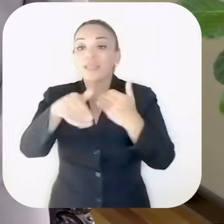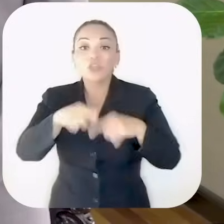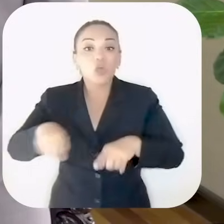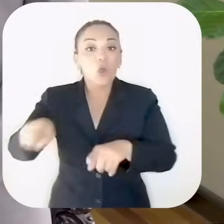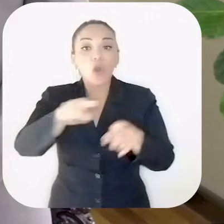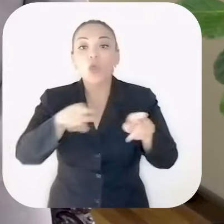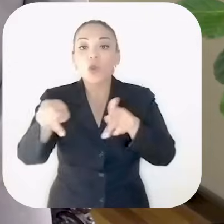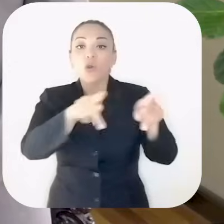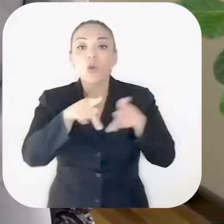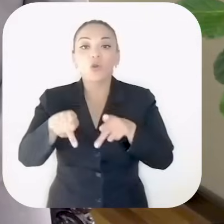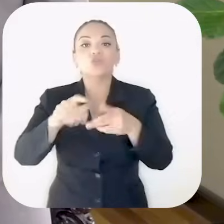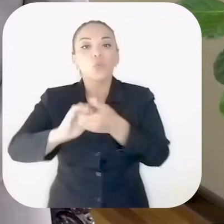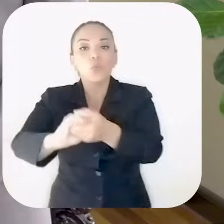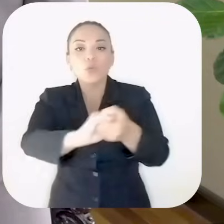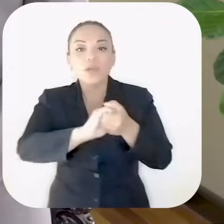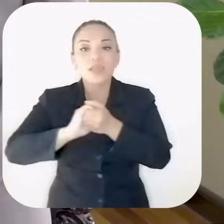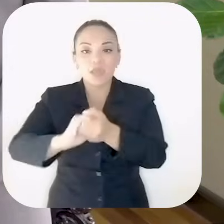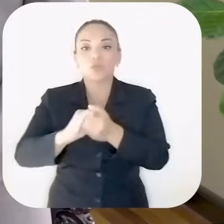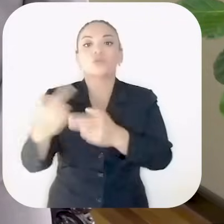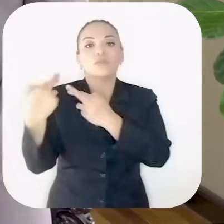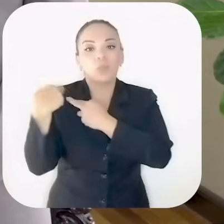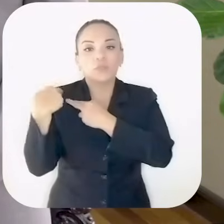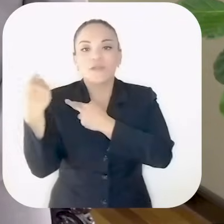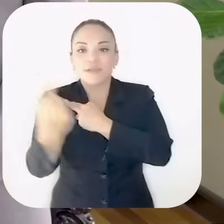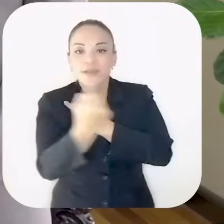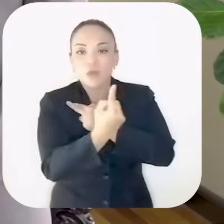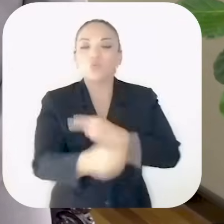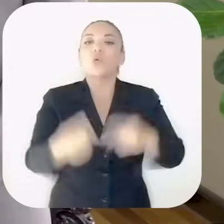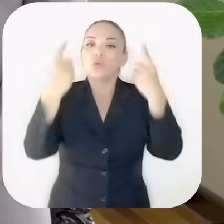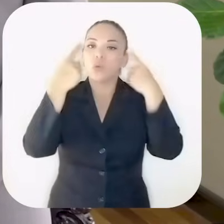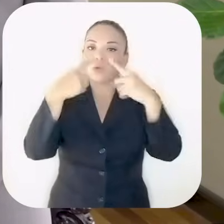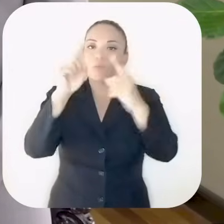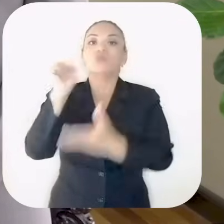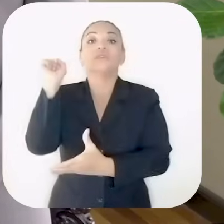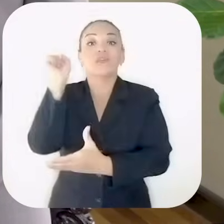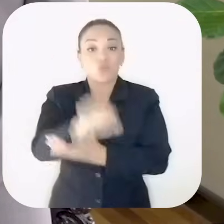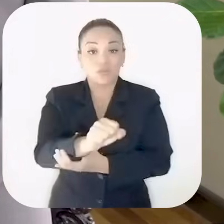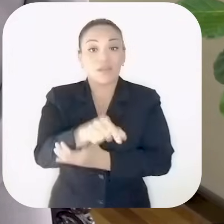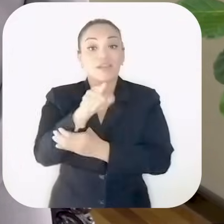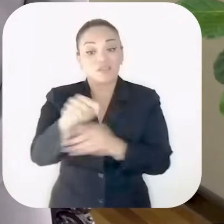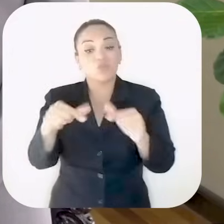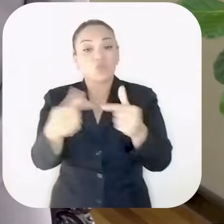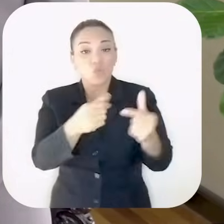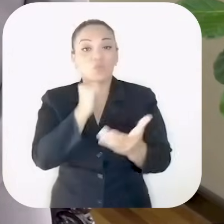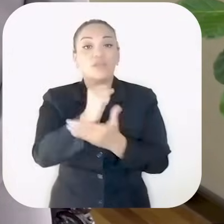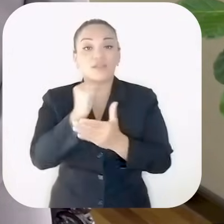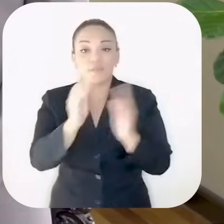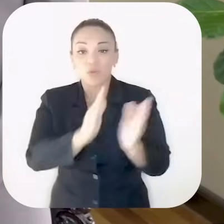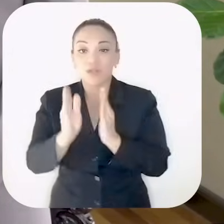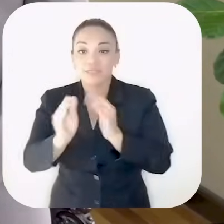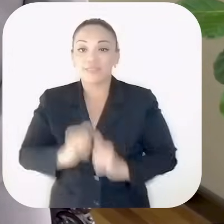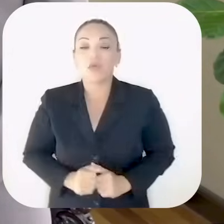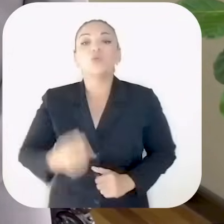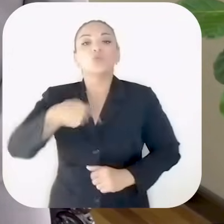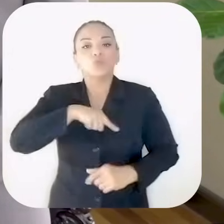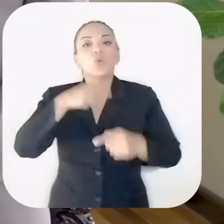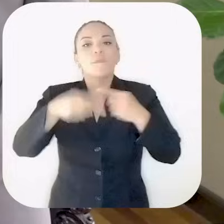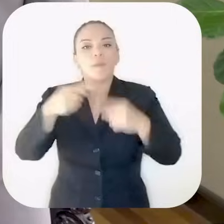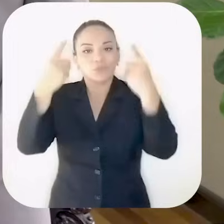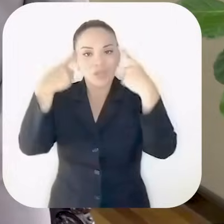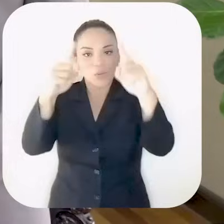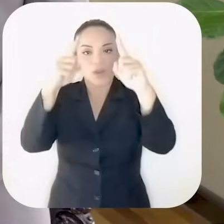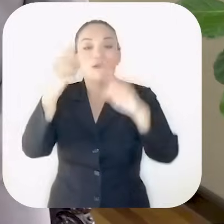lo que a cada uno nos toca, vamos a poder derrotar al crimen organizado. Y lo vamos a poder hacer porque